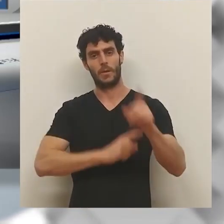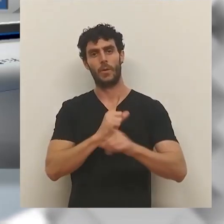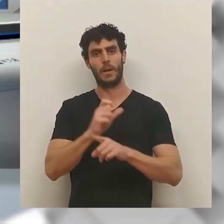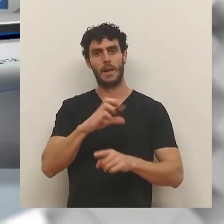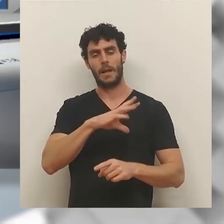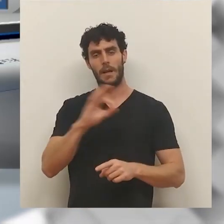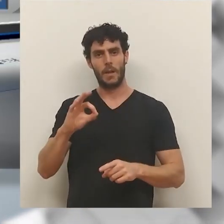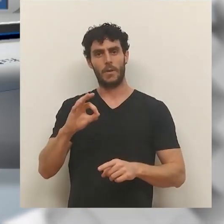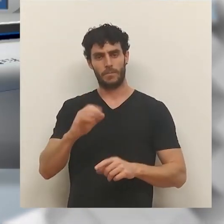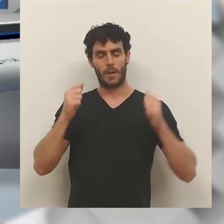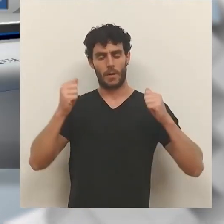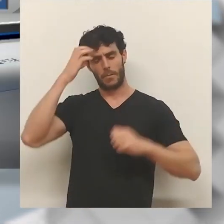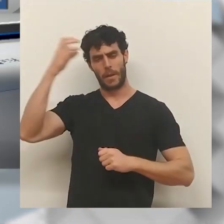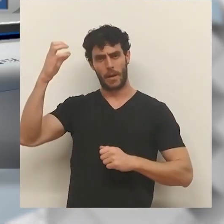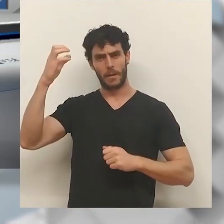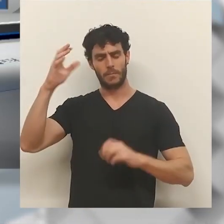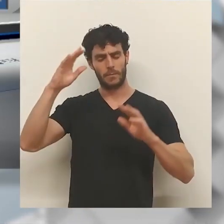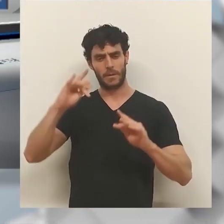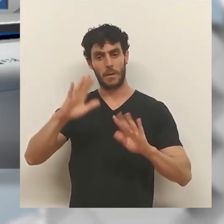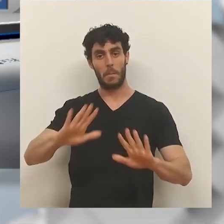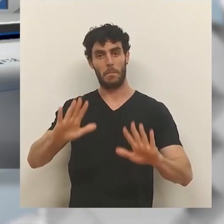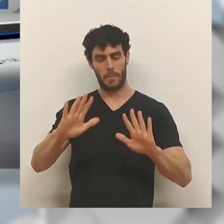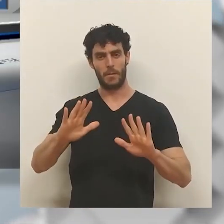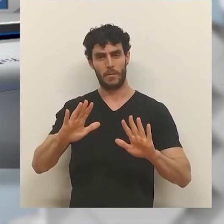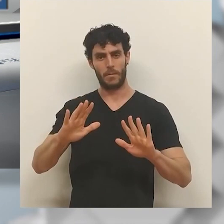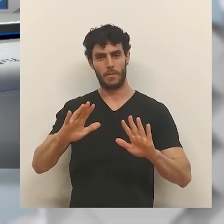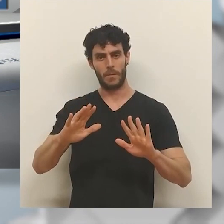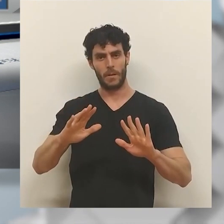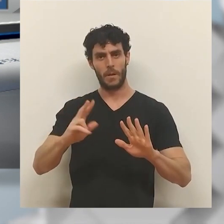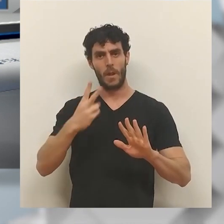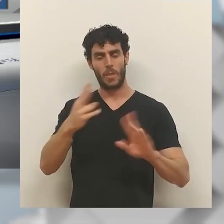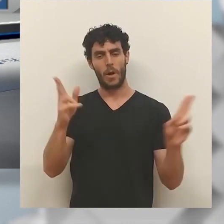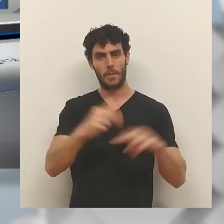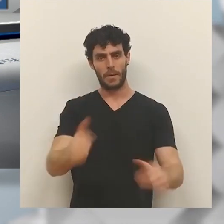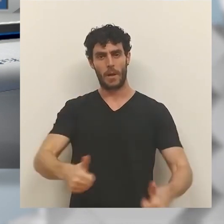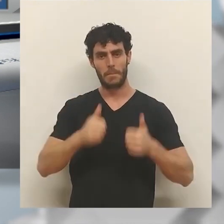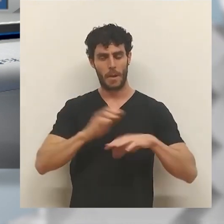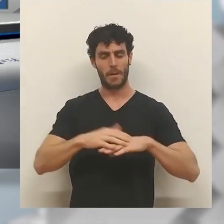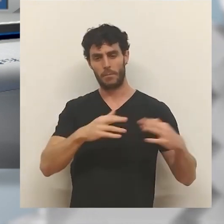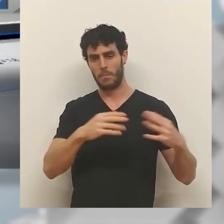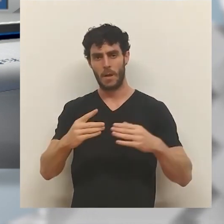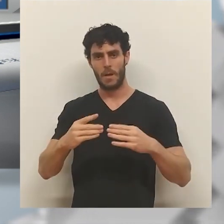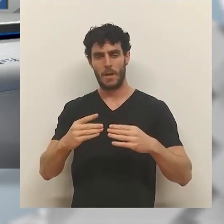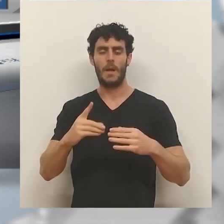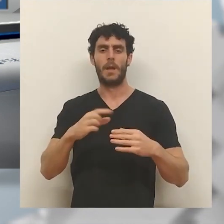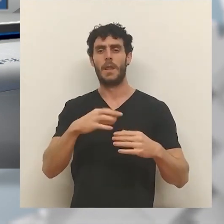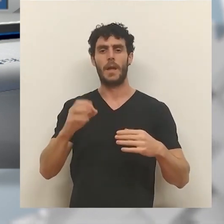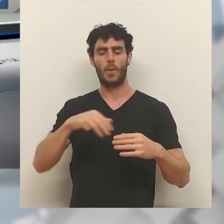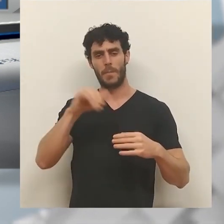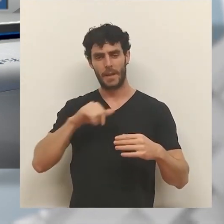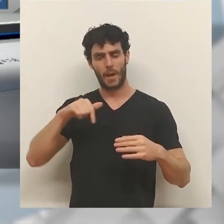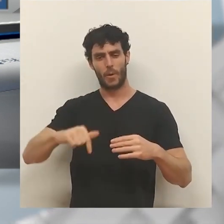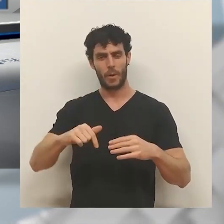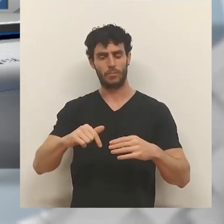Una victoria esta noche ante el Laredo acercaría a los riojanos a la Copa del Rey aunque todavía tendrían que pasar dos eliminatorias más para